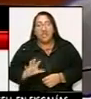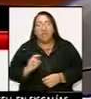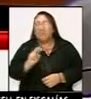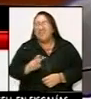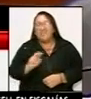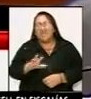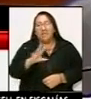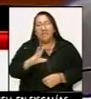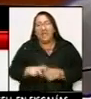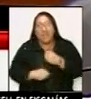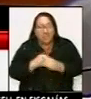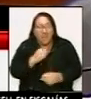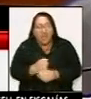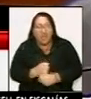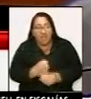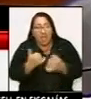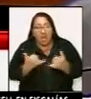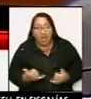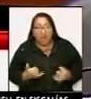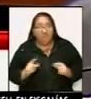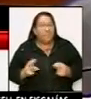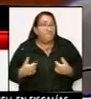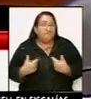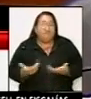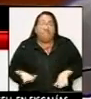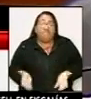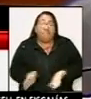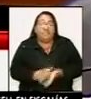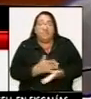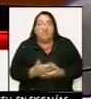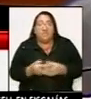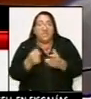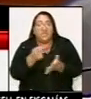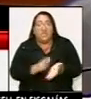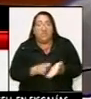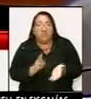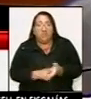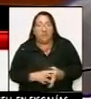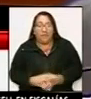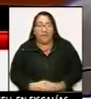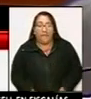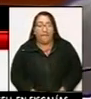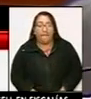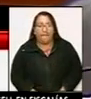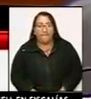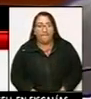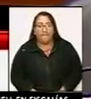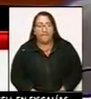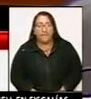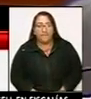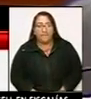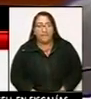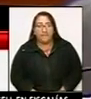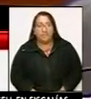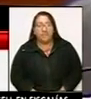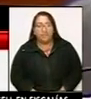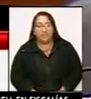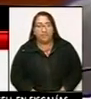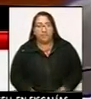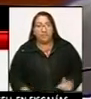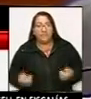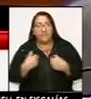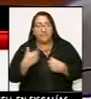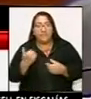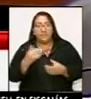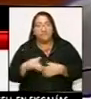años. Hoy por hoy no tienen ningún seguro social. No tienen pensión. Están en